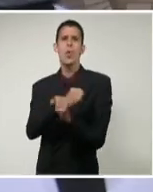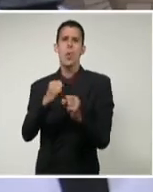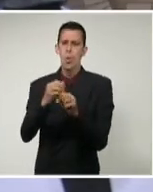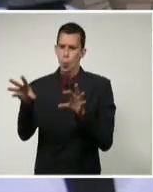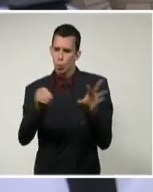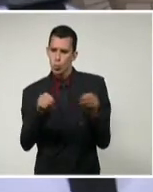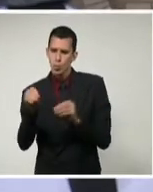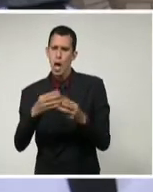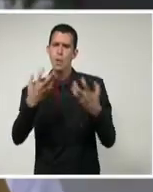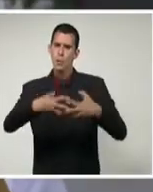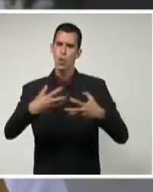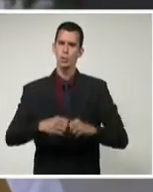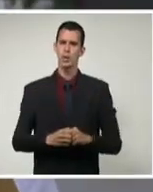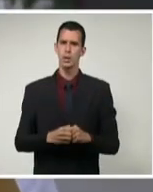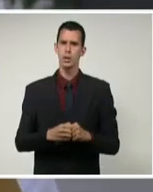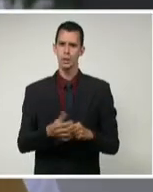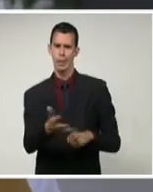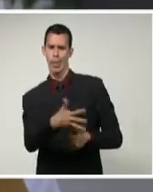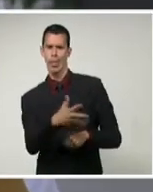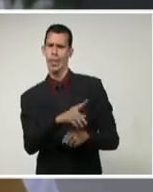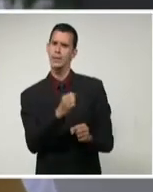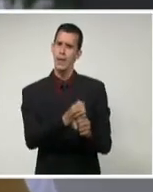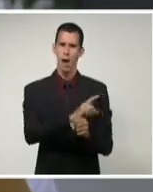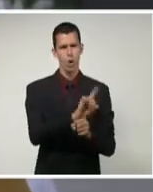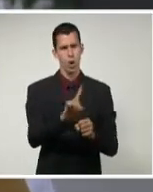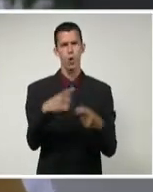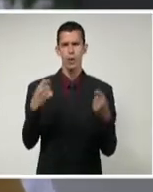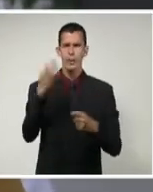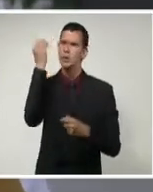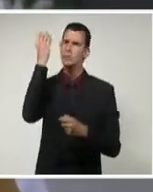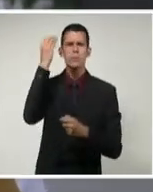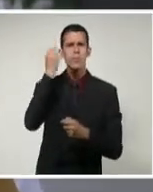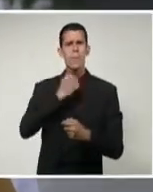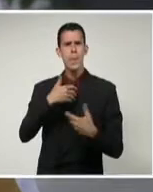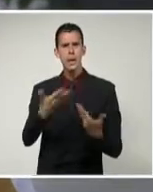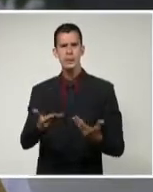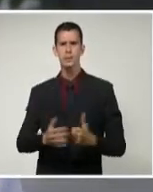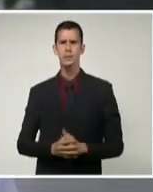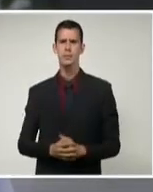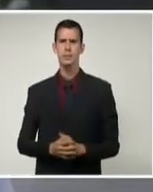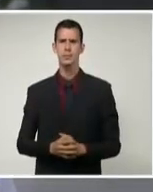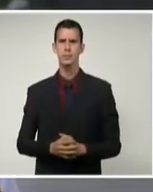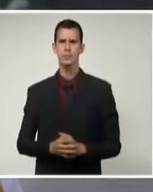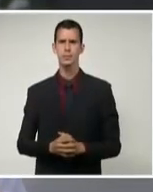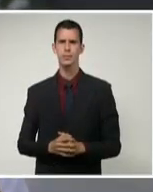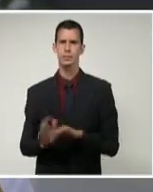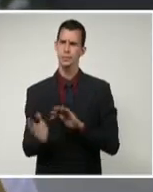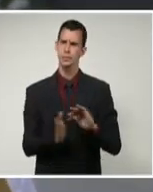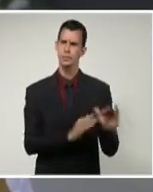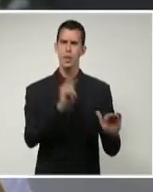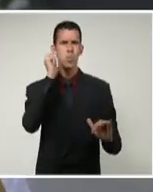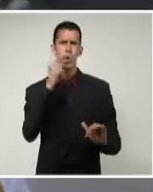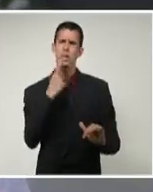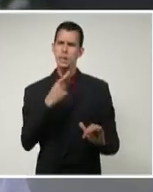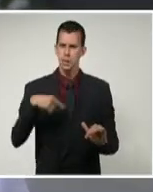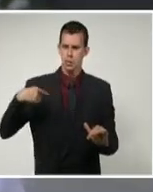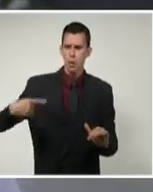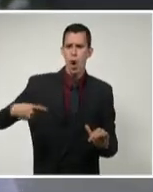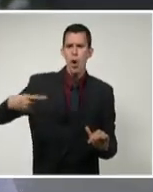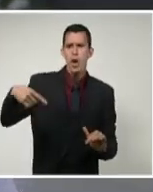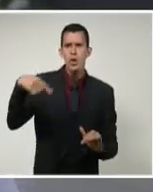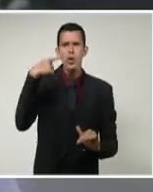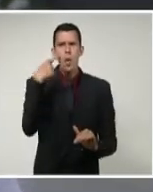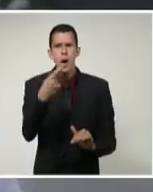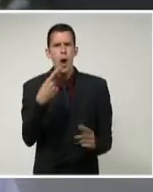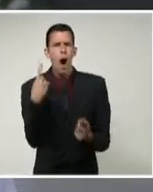ser creativo. Cada día, cada jornada ha sido histórica, porque hemos tenido la posibilidad